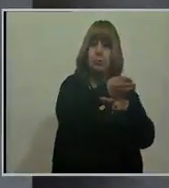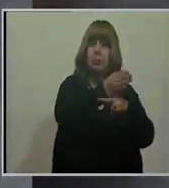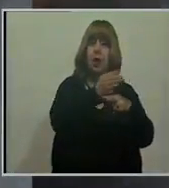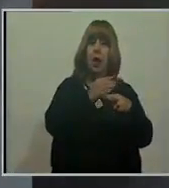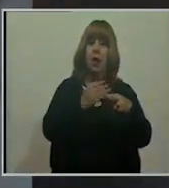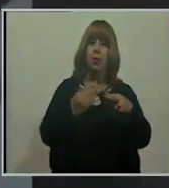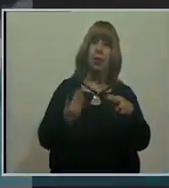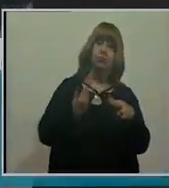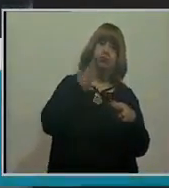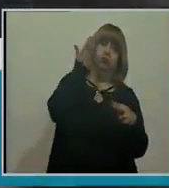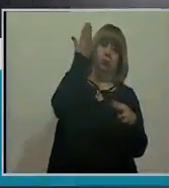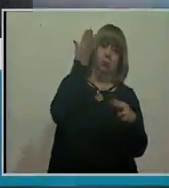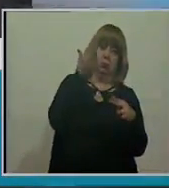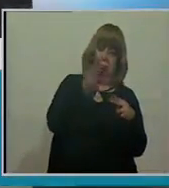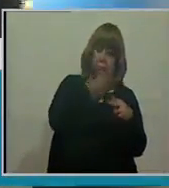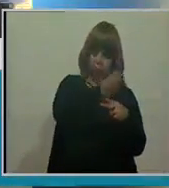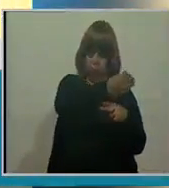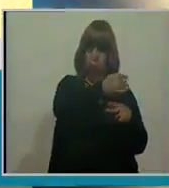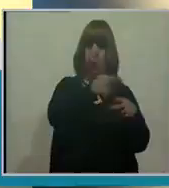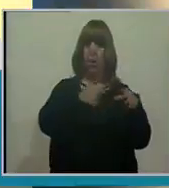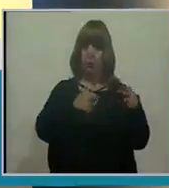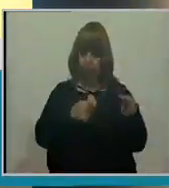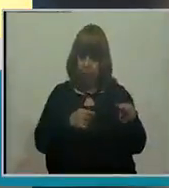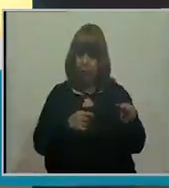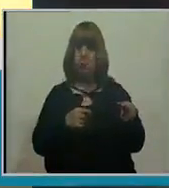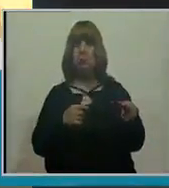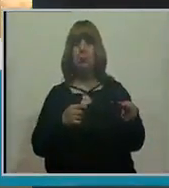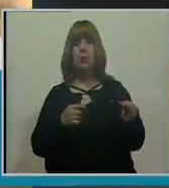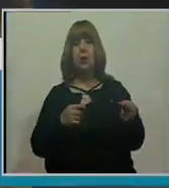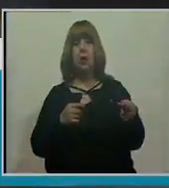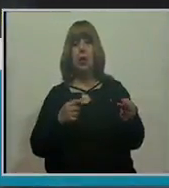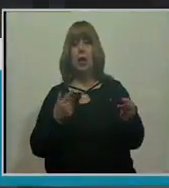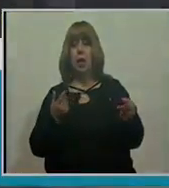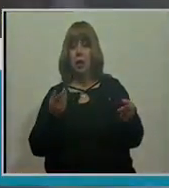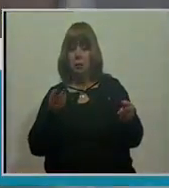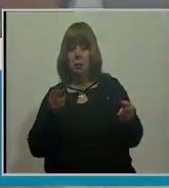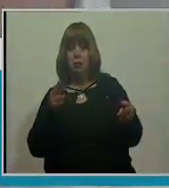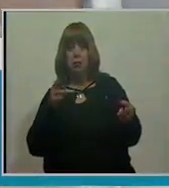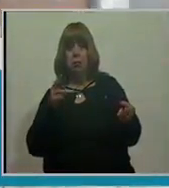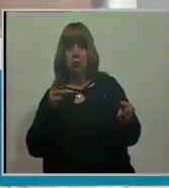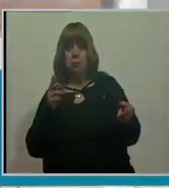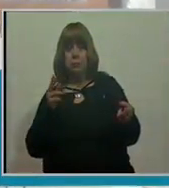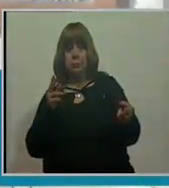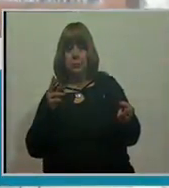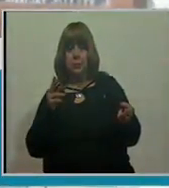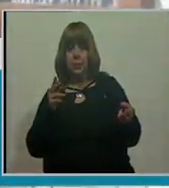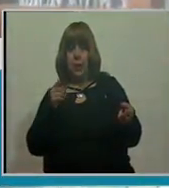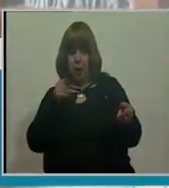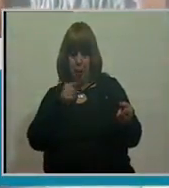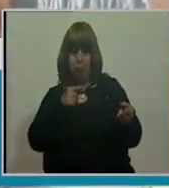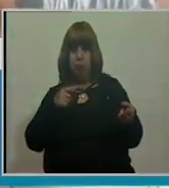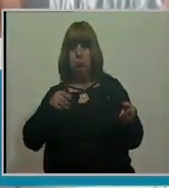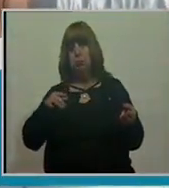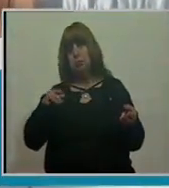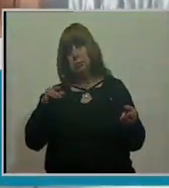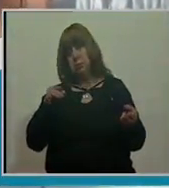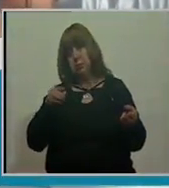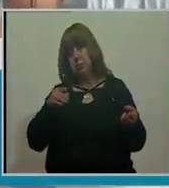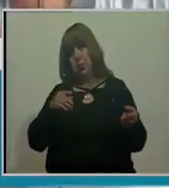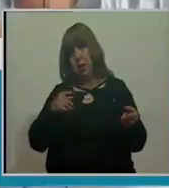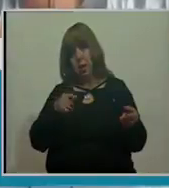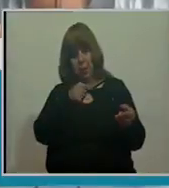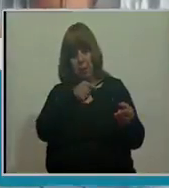A la salida del boliche, la mujer, desesperada, se subió al auto, le dio arranque, Fortunato